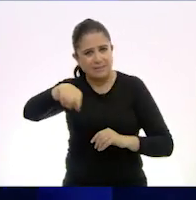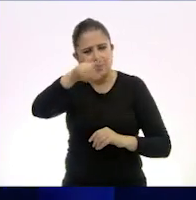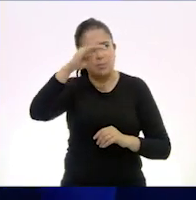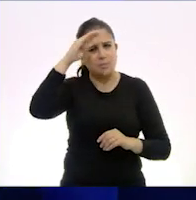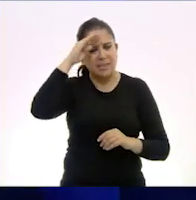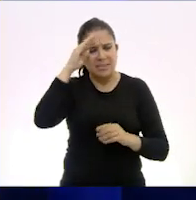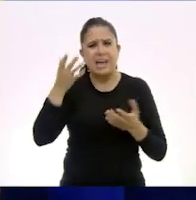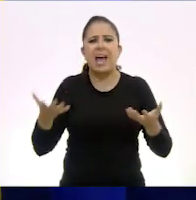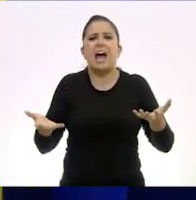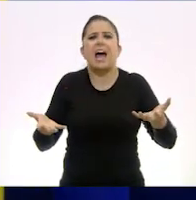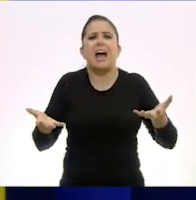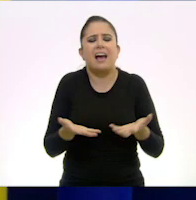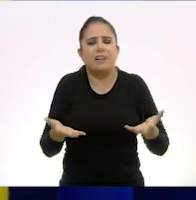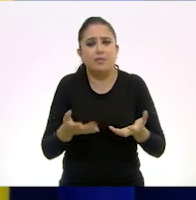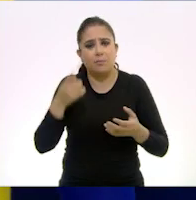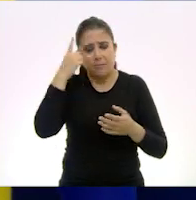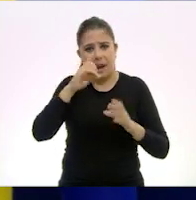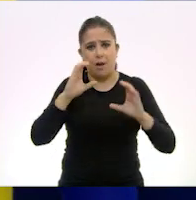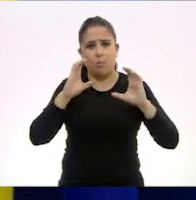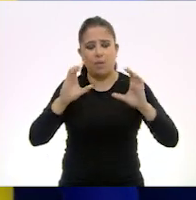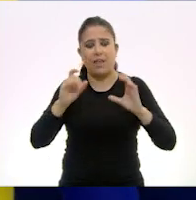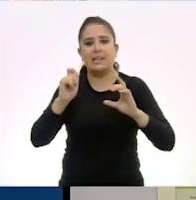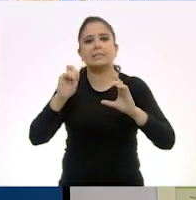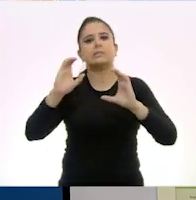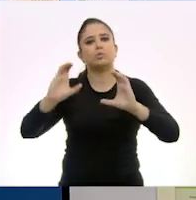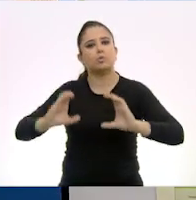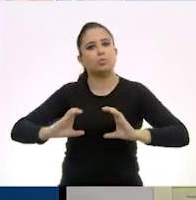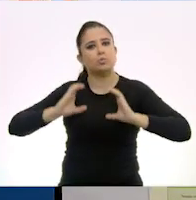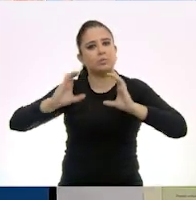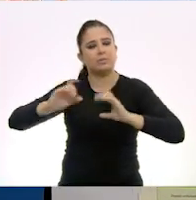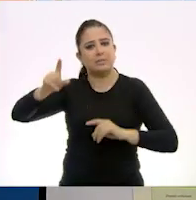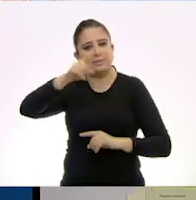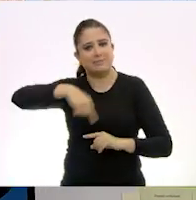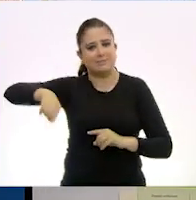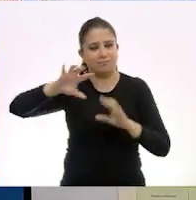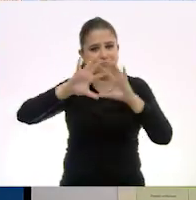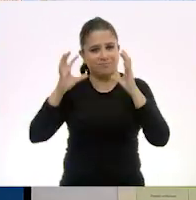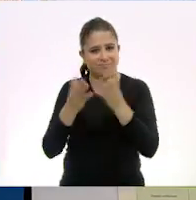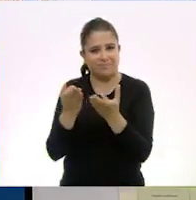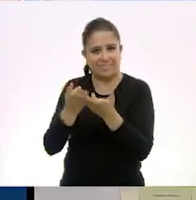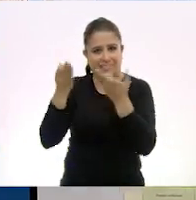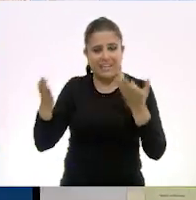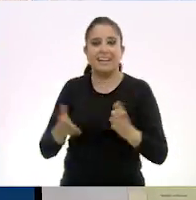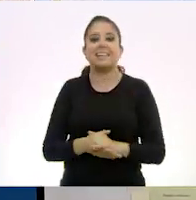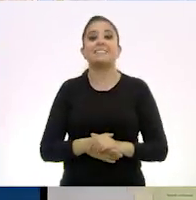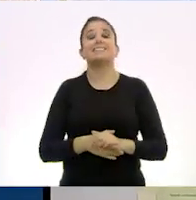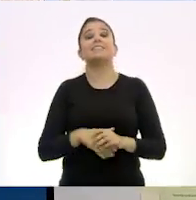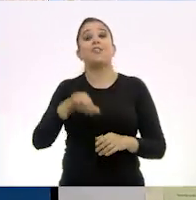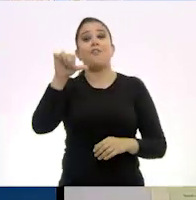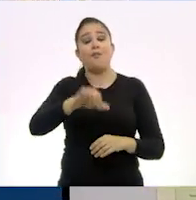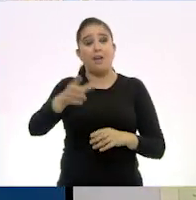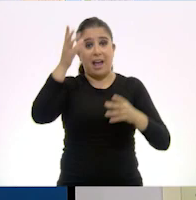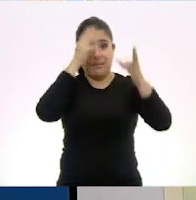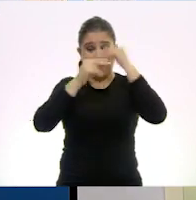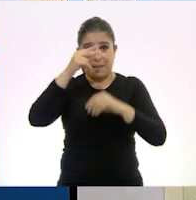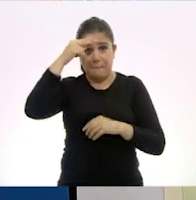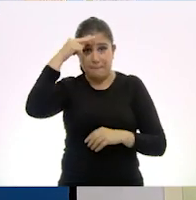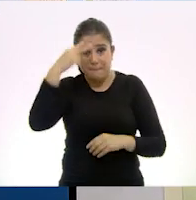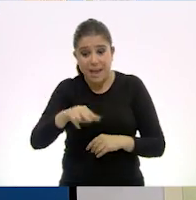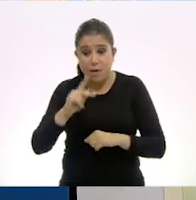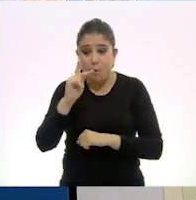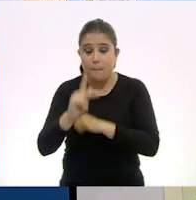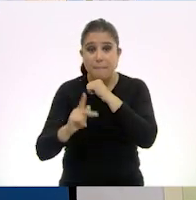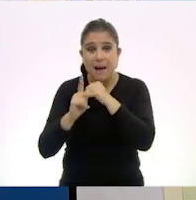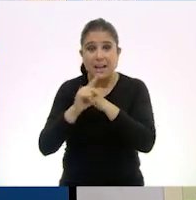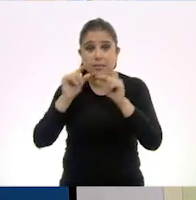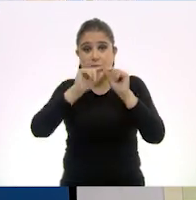las acciones para su cuidado y conservación. Gracias, profesor. Hoy hemos aprendido que México es un país